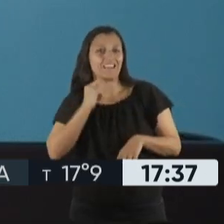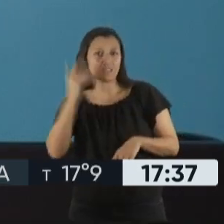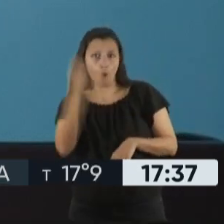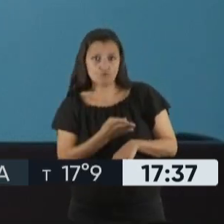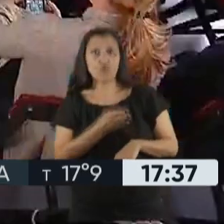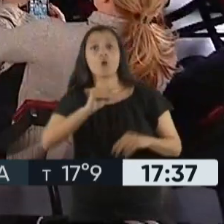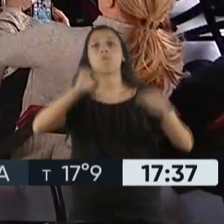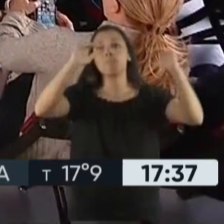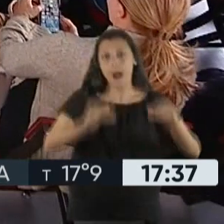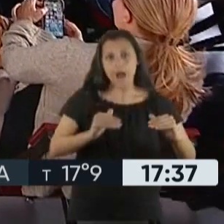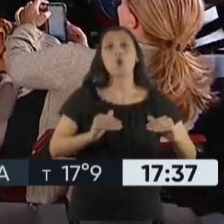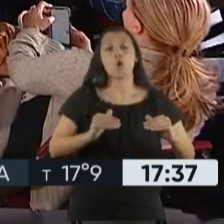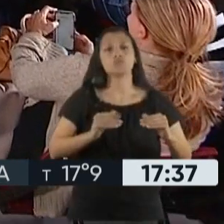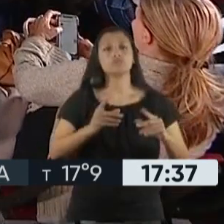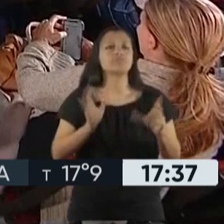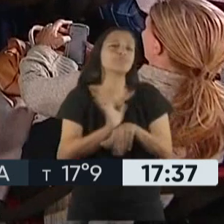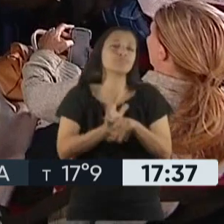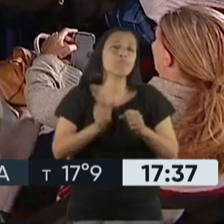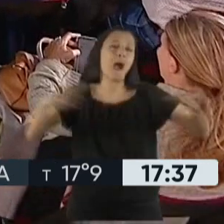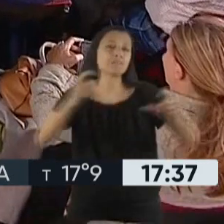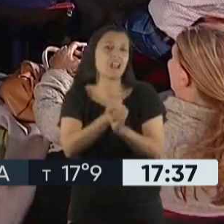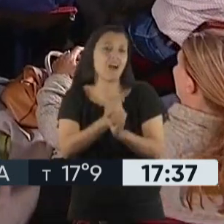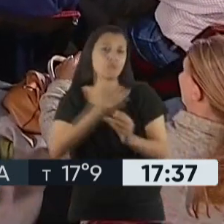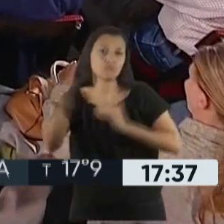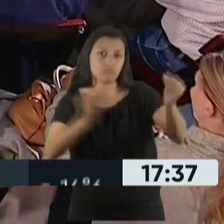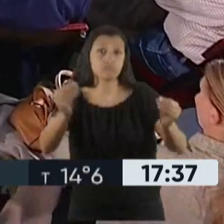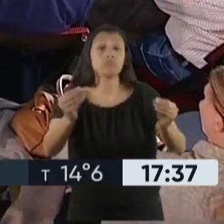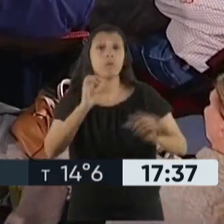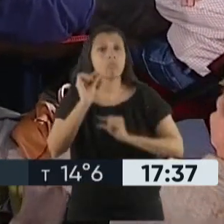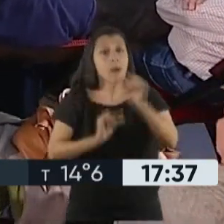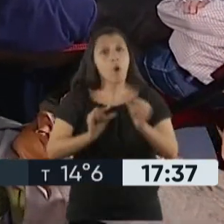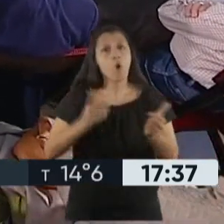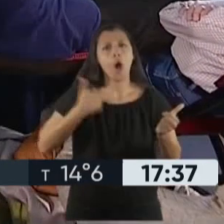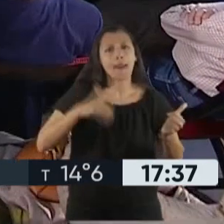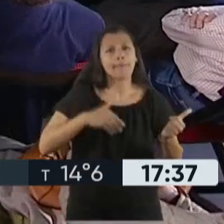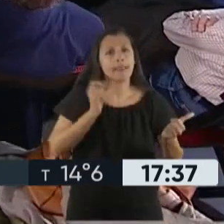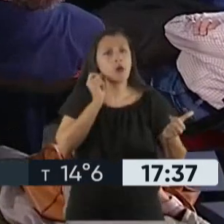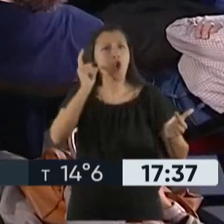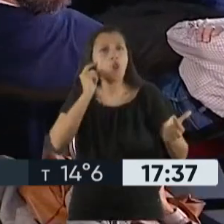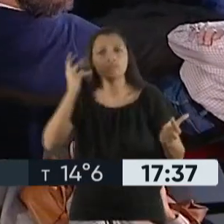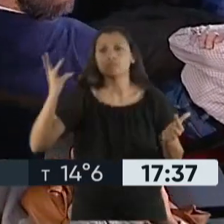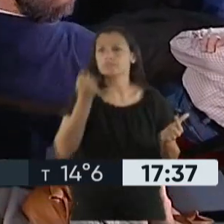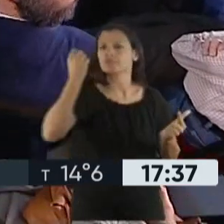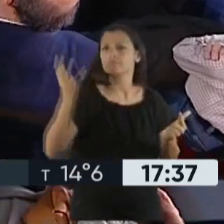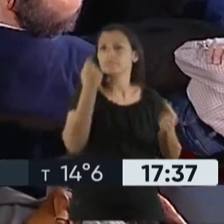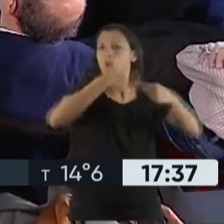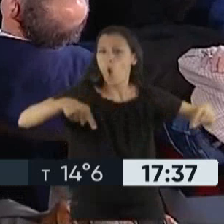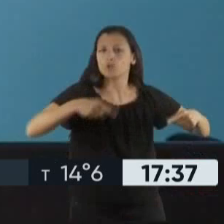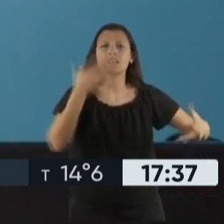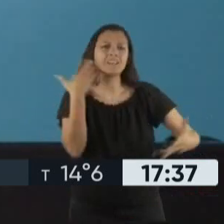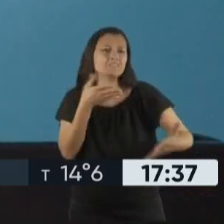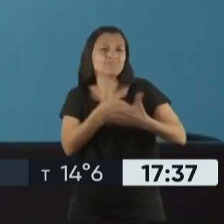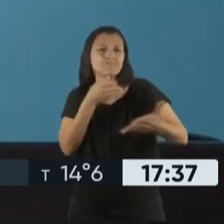Y la Argentina fue logrando superar obstáculos muy grandes que se le